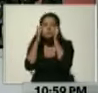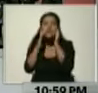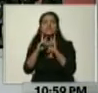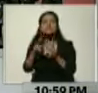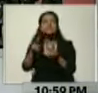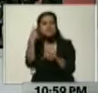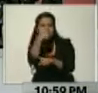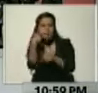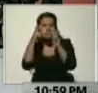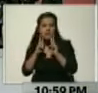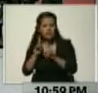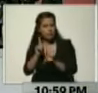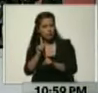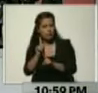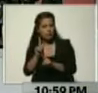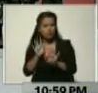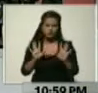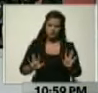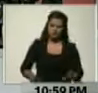contagioso.